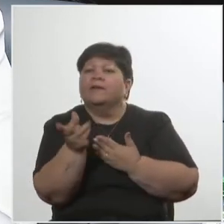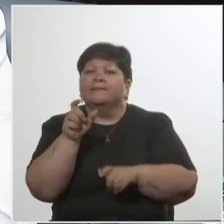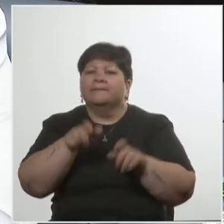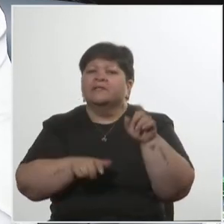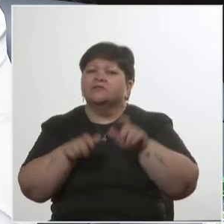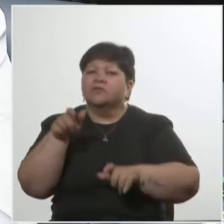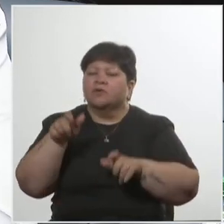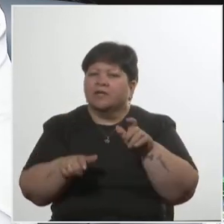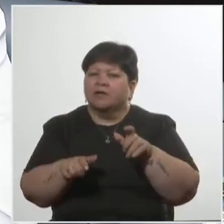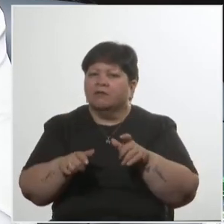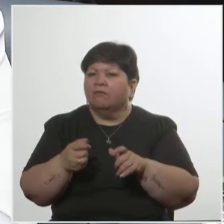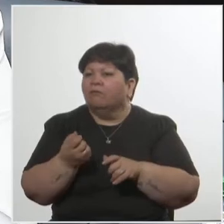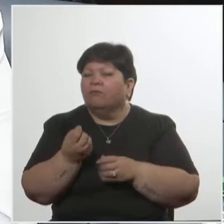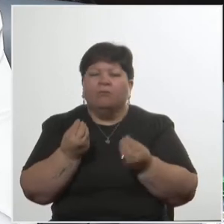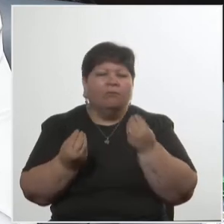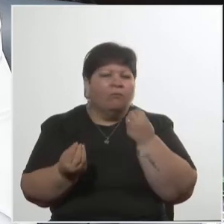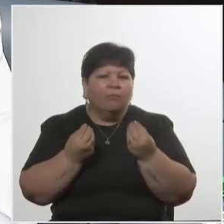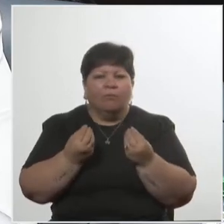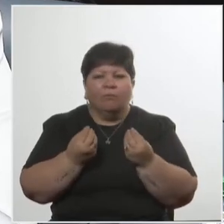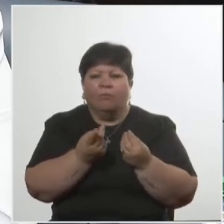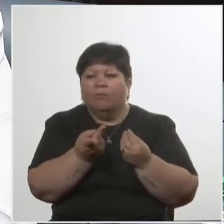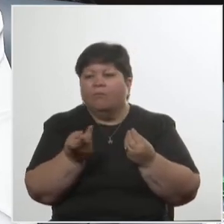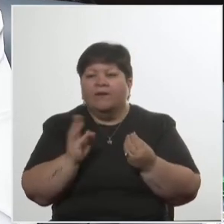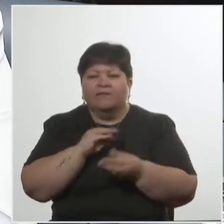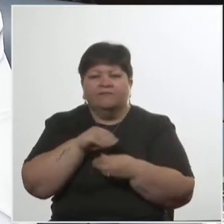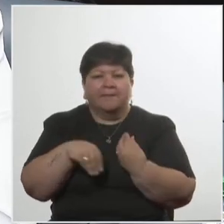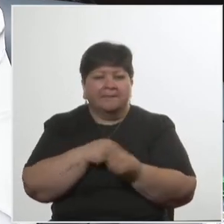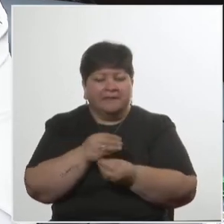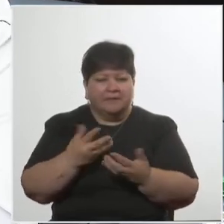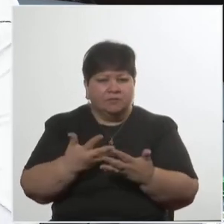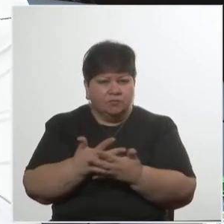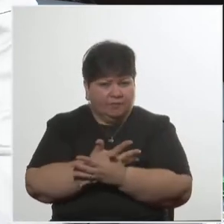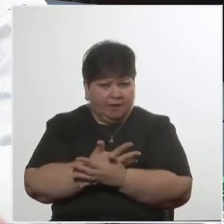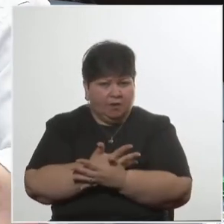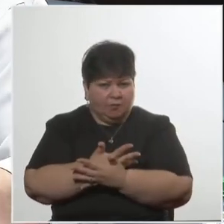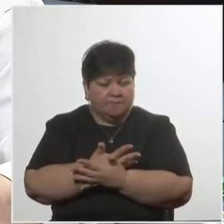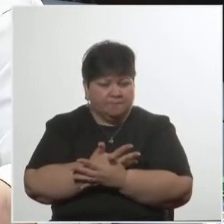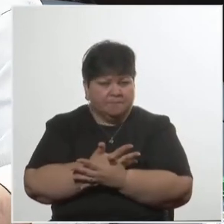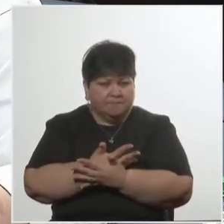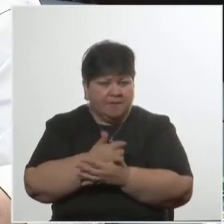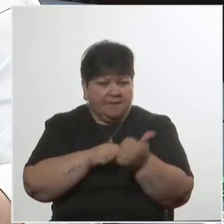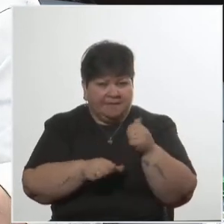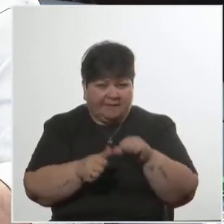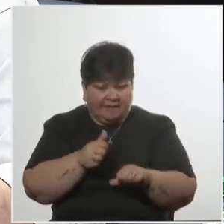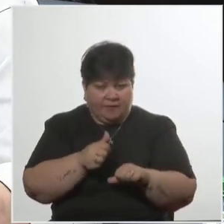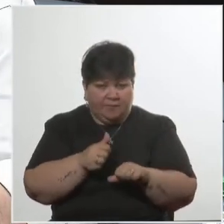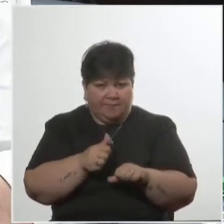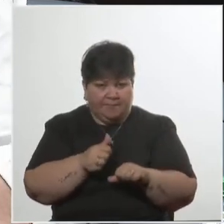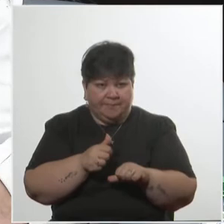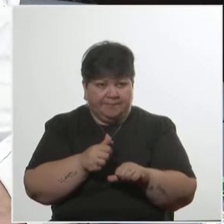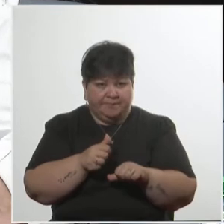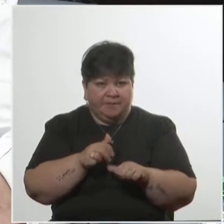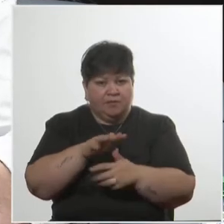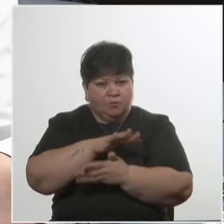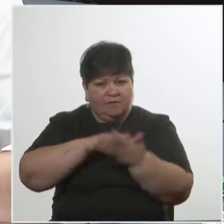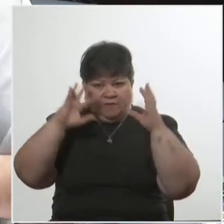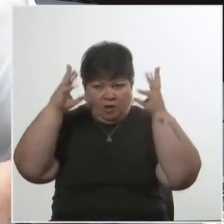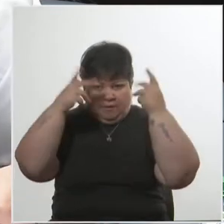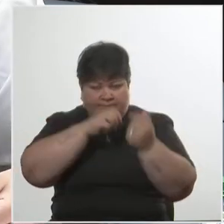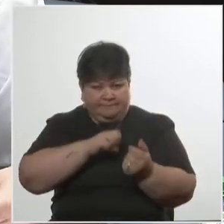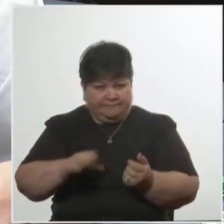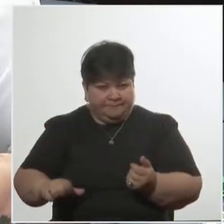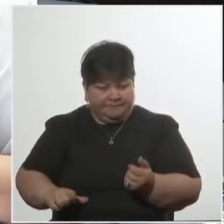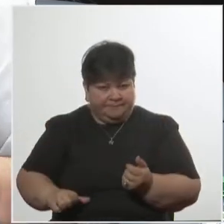refiere A qué personas hayan sufrido los daños Pero bueno son las cosas que tenemos